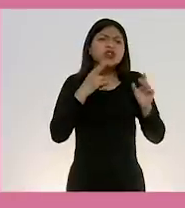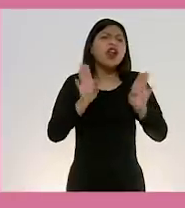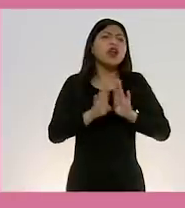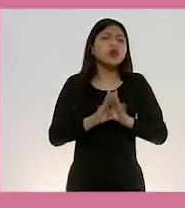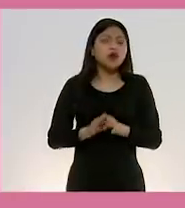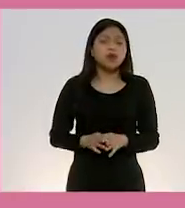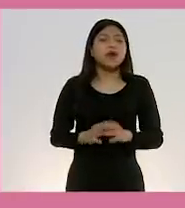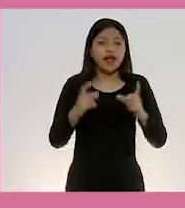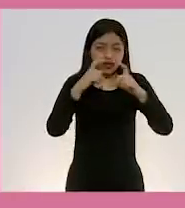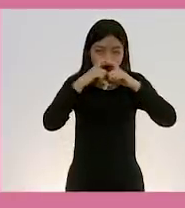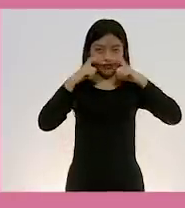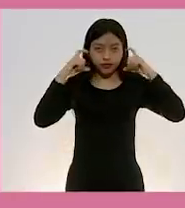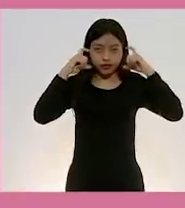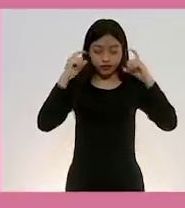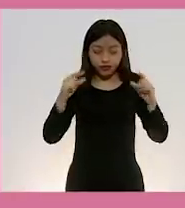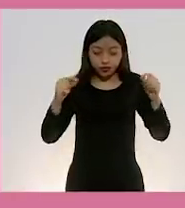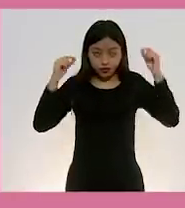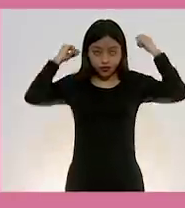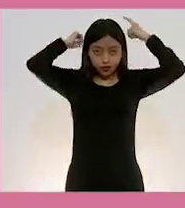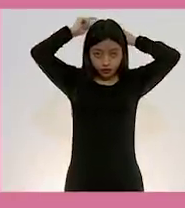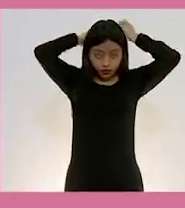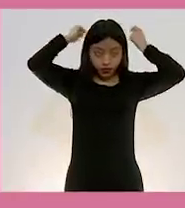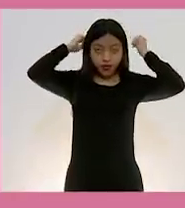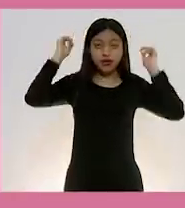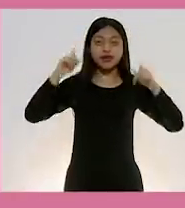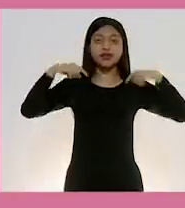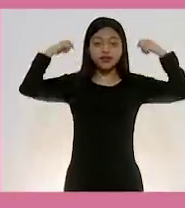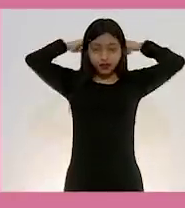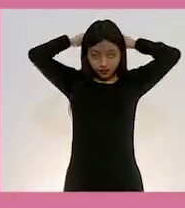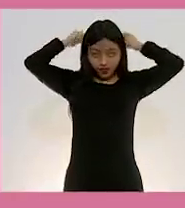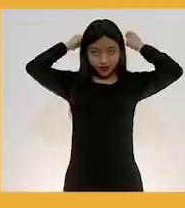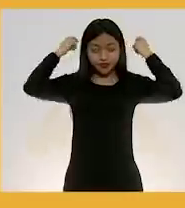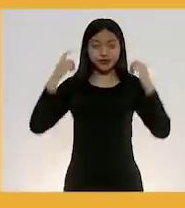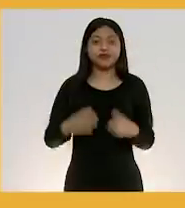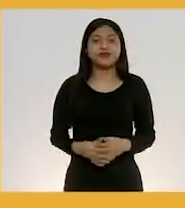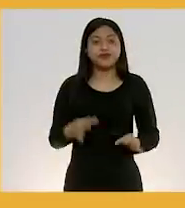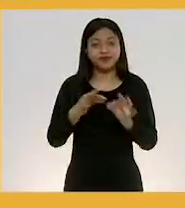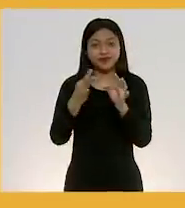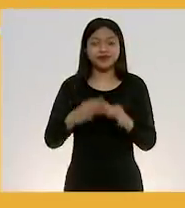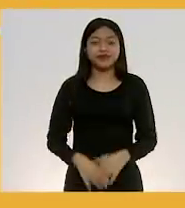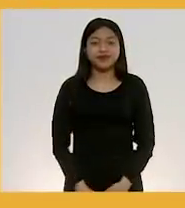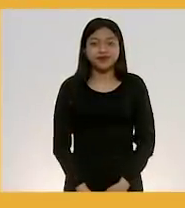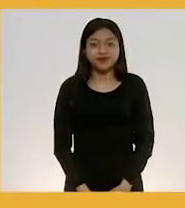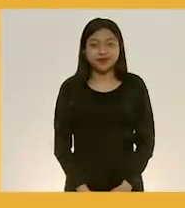colocártelo, deberás amarrar las cuerdas sobre tu cabeza y alrededor de tu cuello